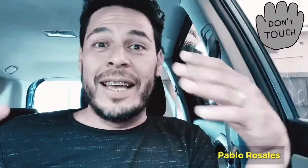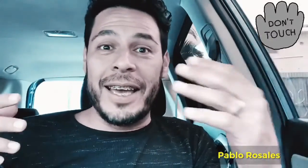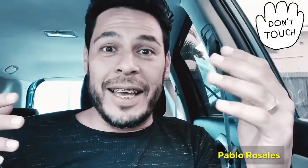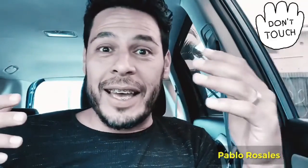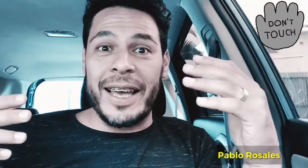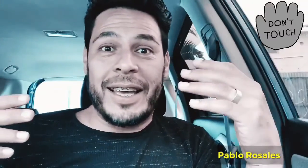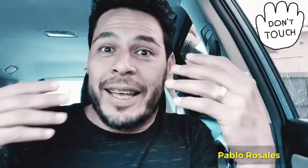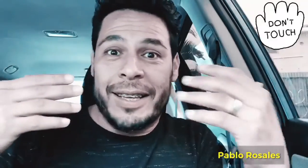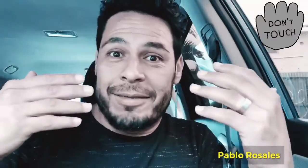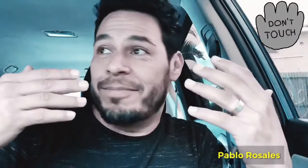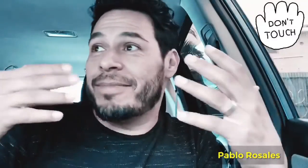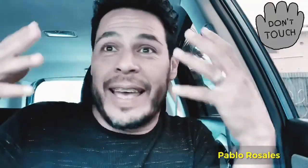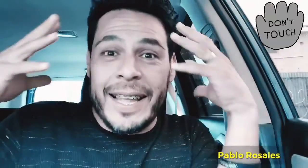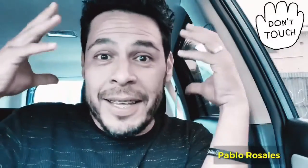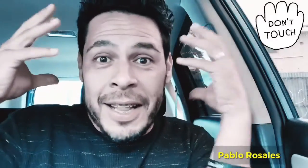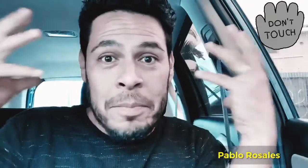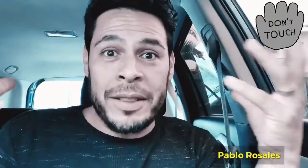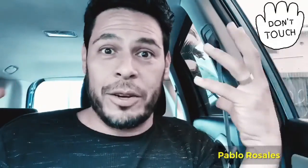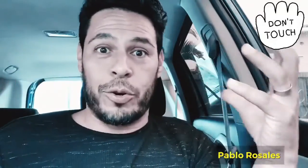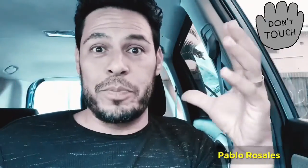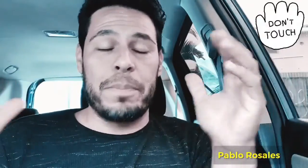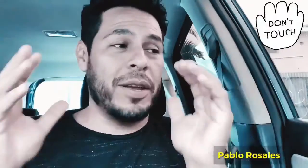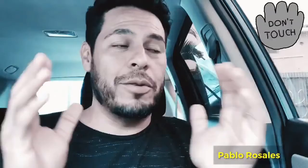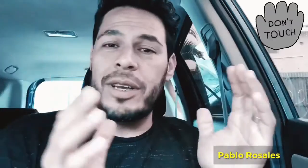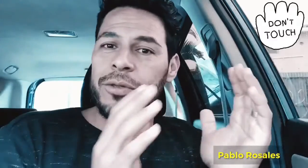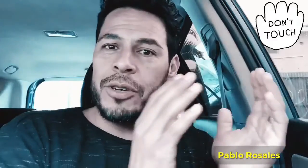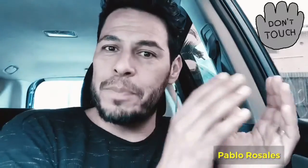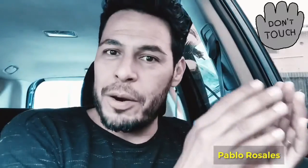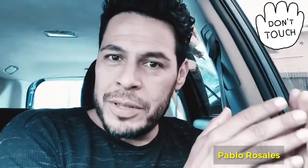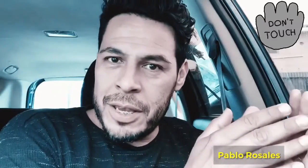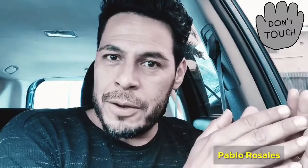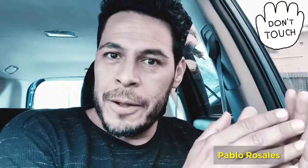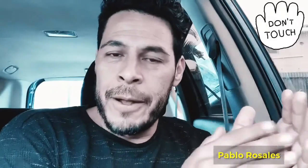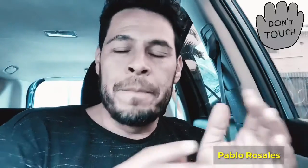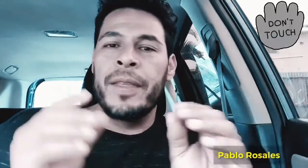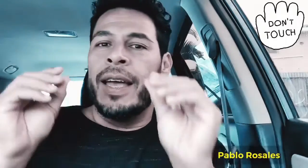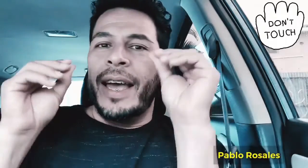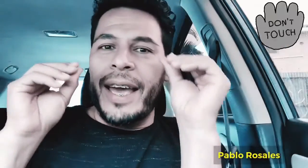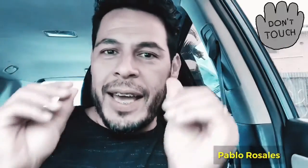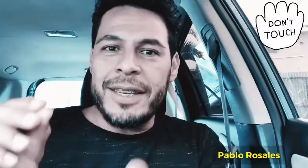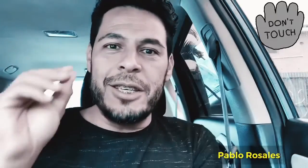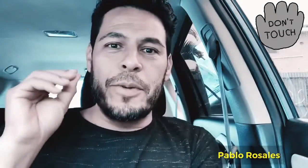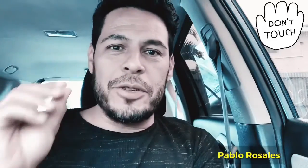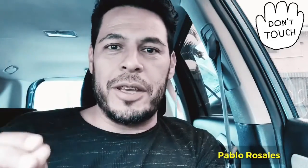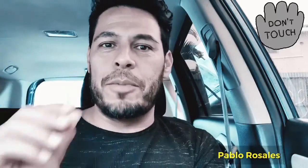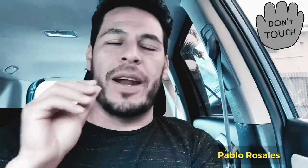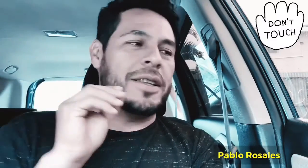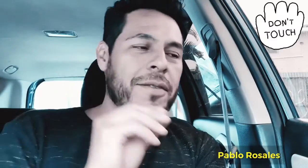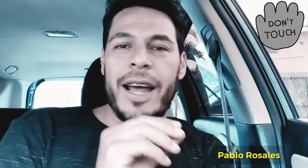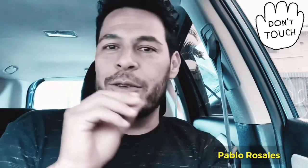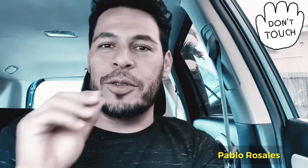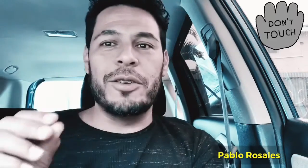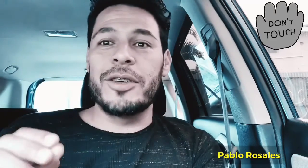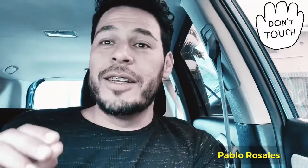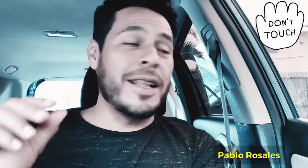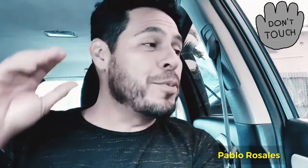pervertidas que ya tienen la mente corrupta, pero esto no es para un niño. Ese dispositivo para